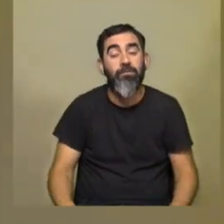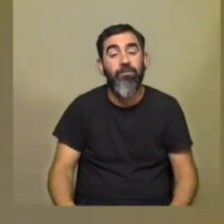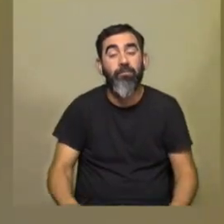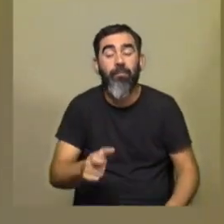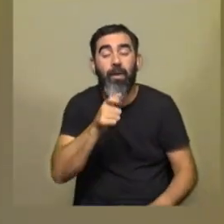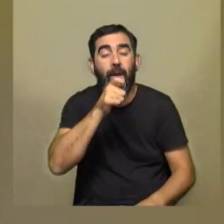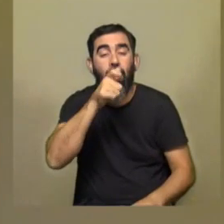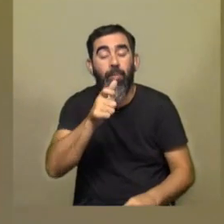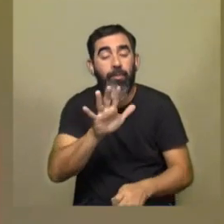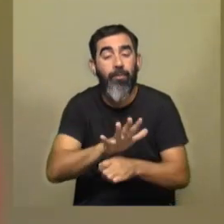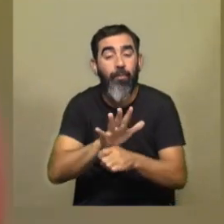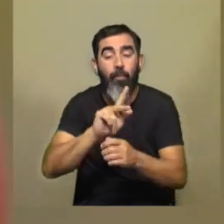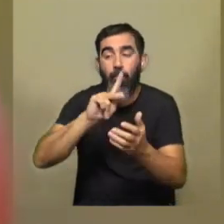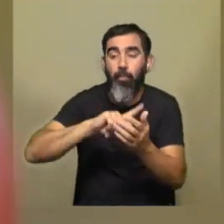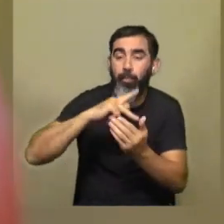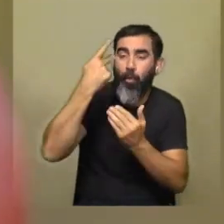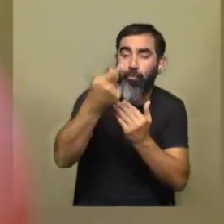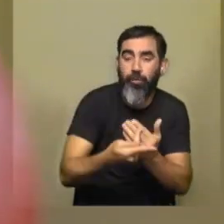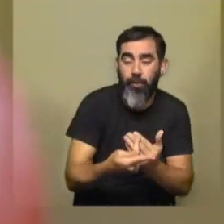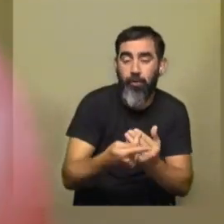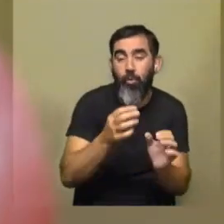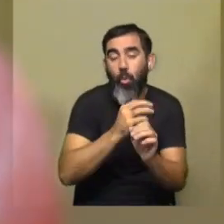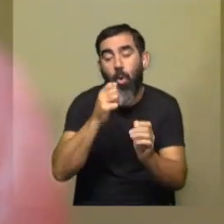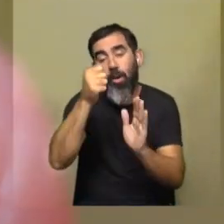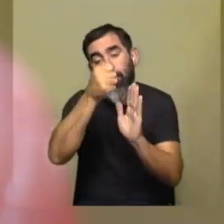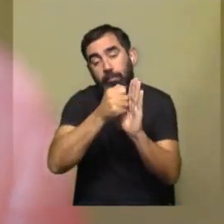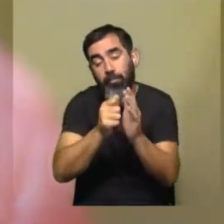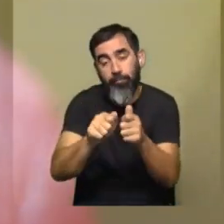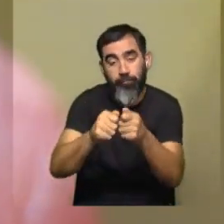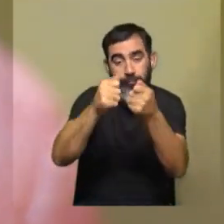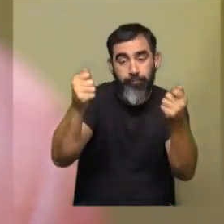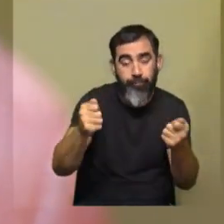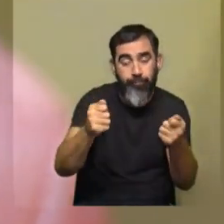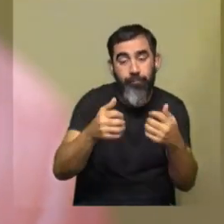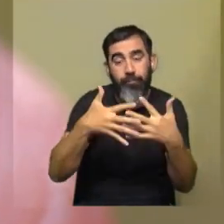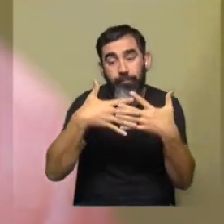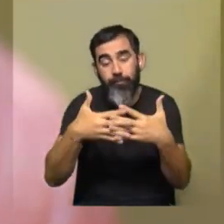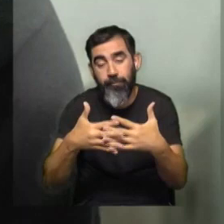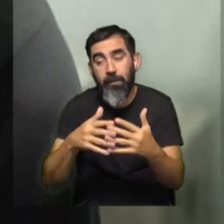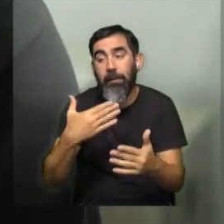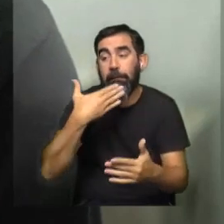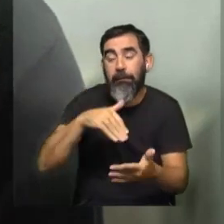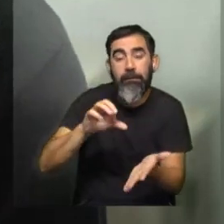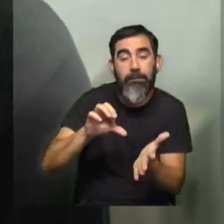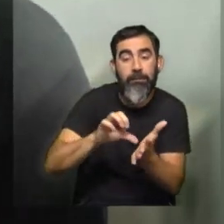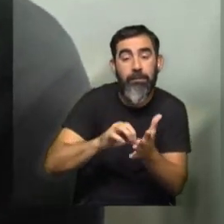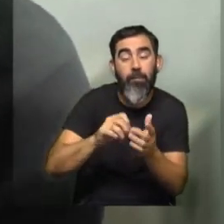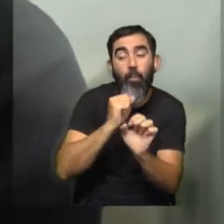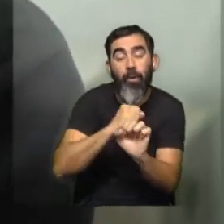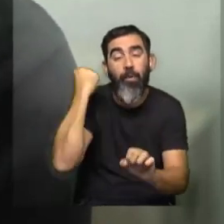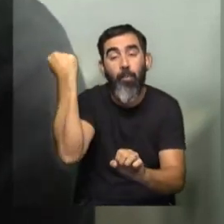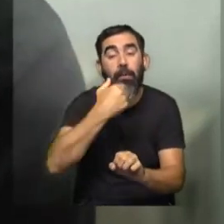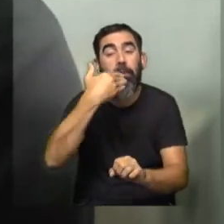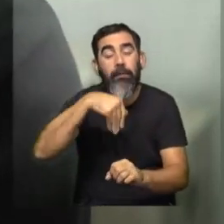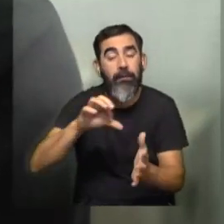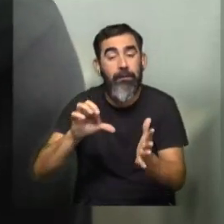justificaban para proyectos y artículos, como si entendemos estos sistemas, puede ser importante para entender